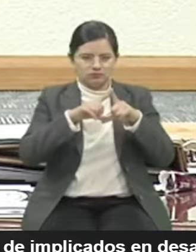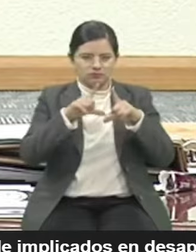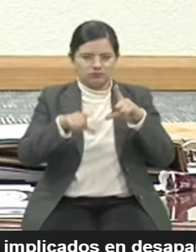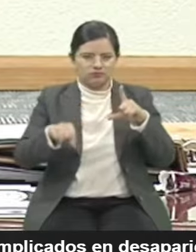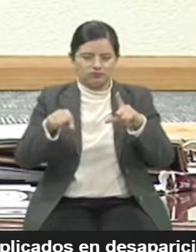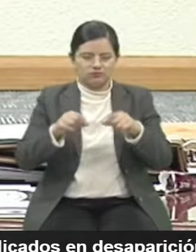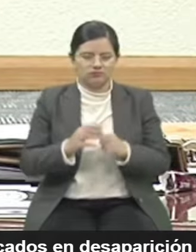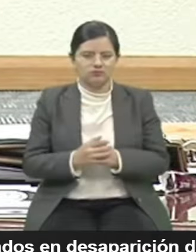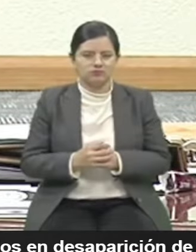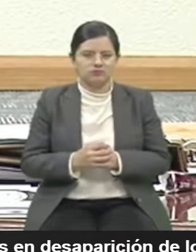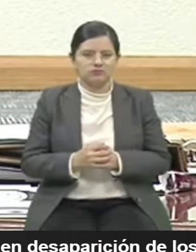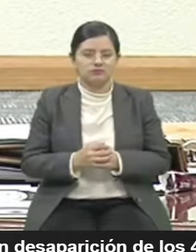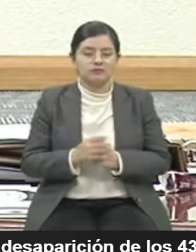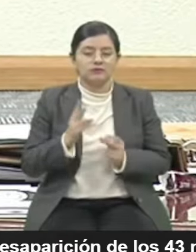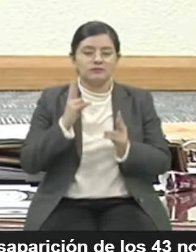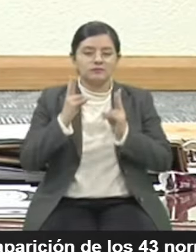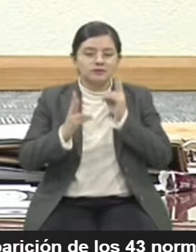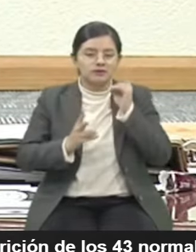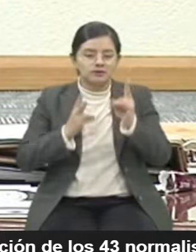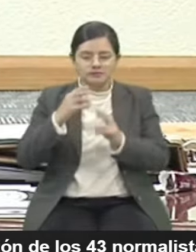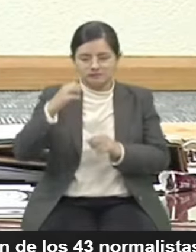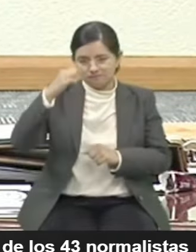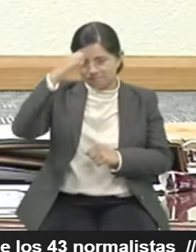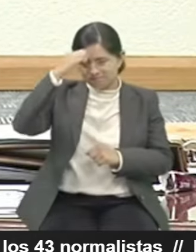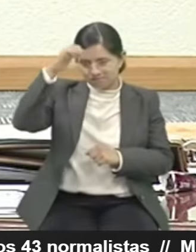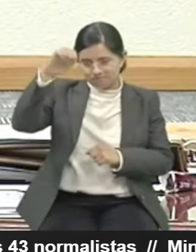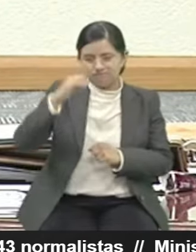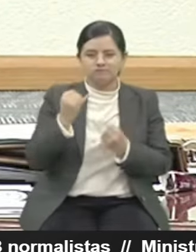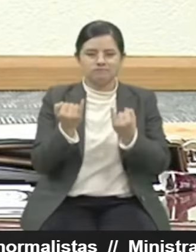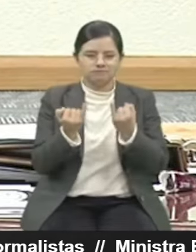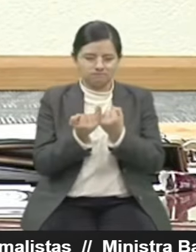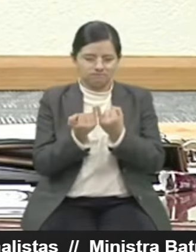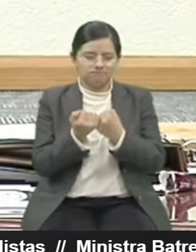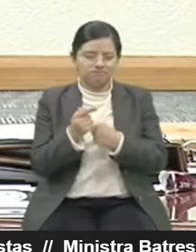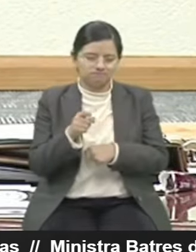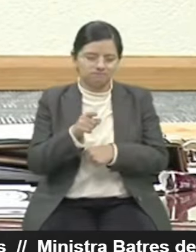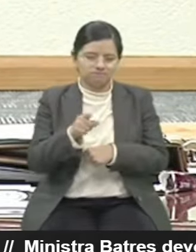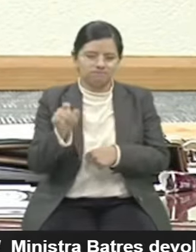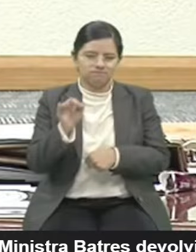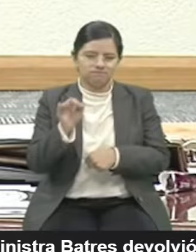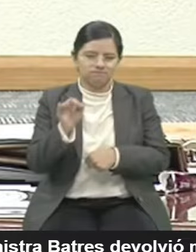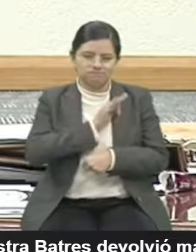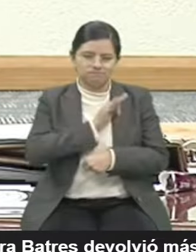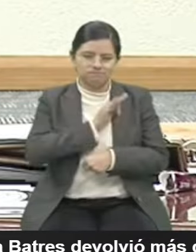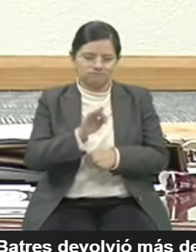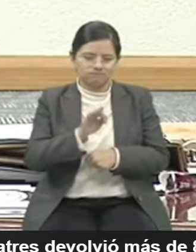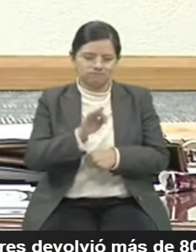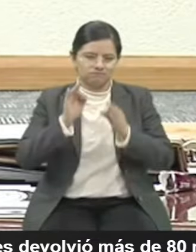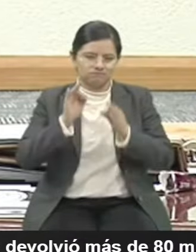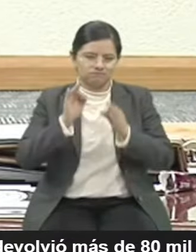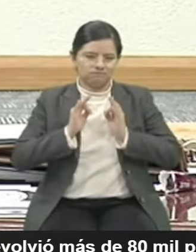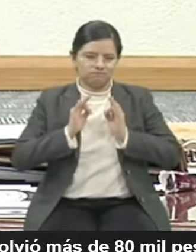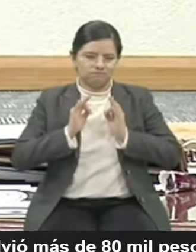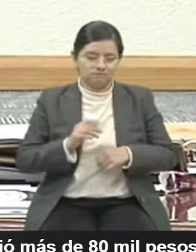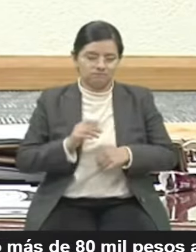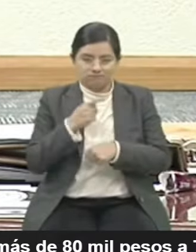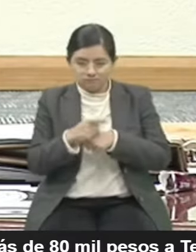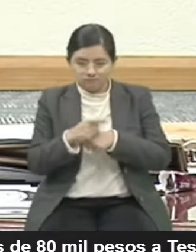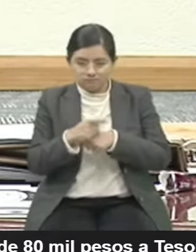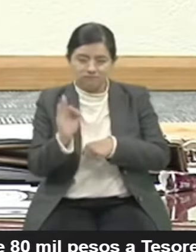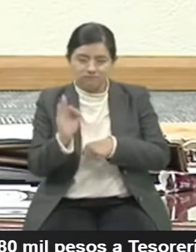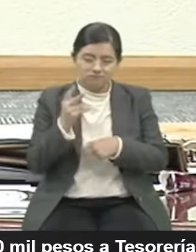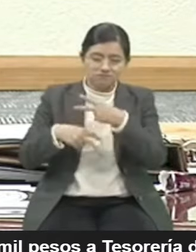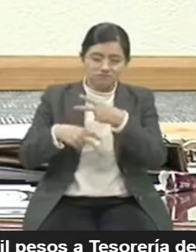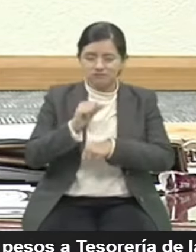nacional las Los visitantes extranjeros también están a salvo esas partidas no hay un riesgo en no tener